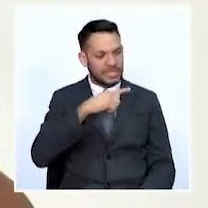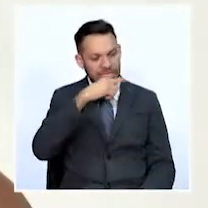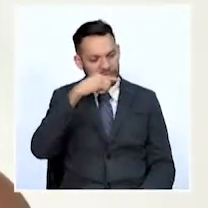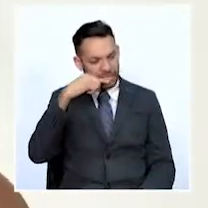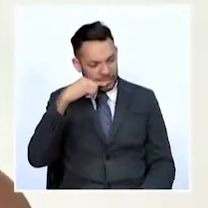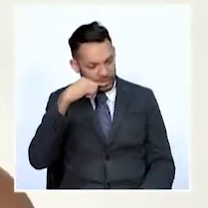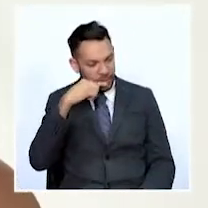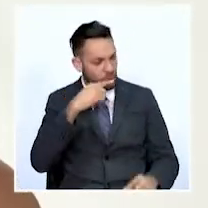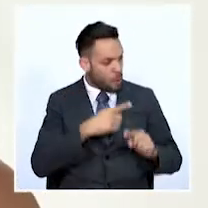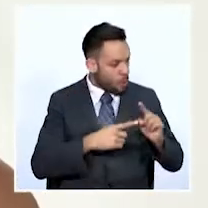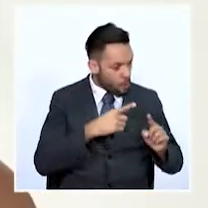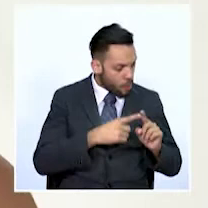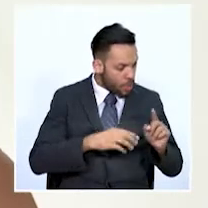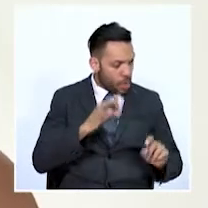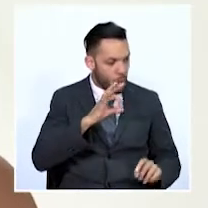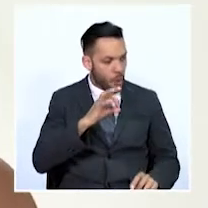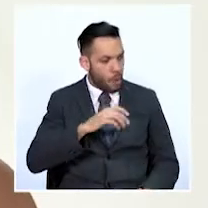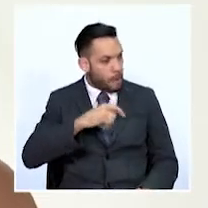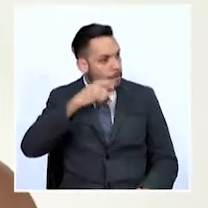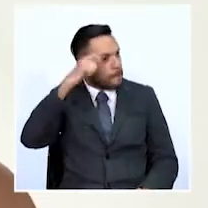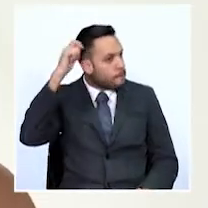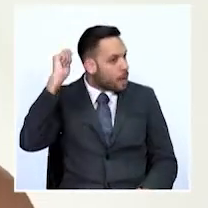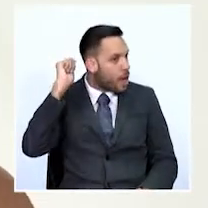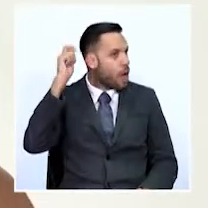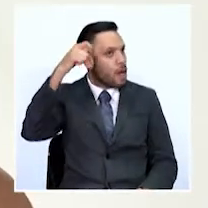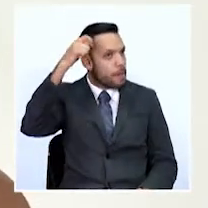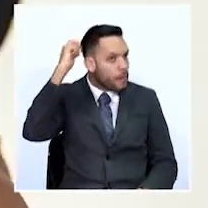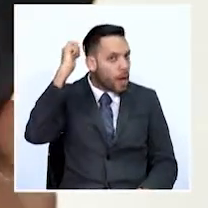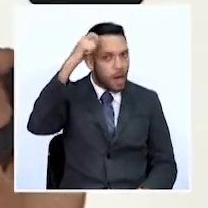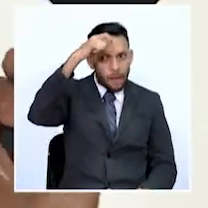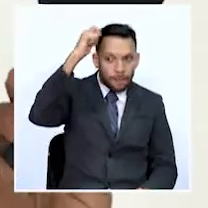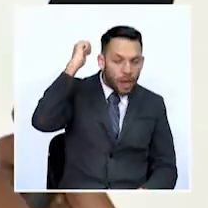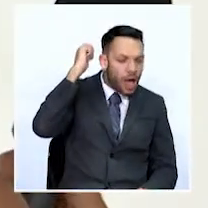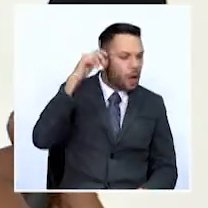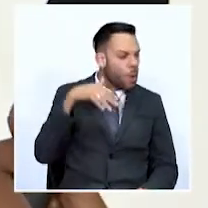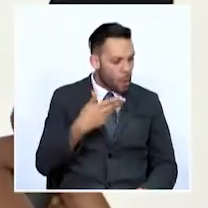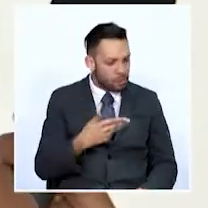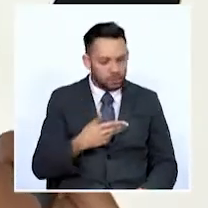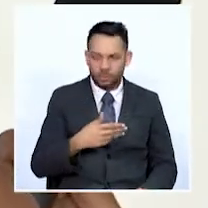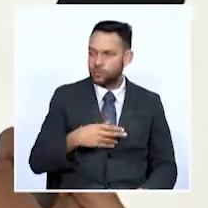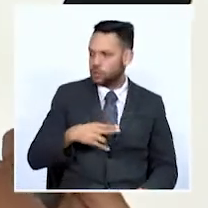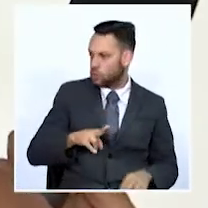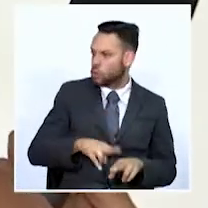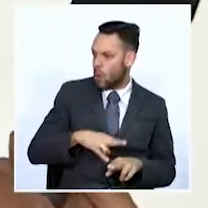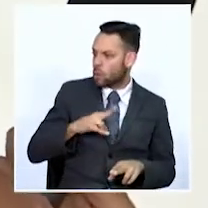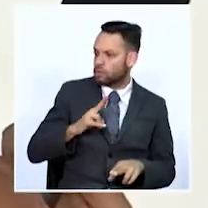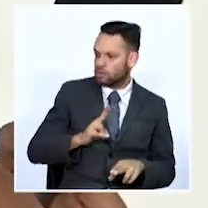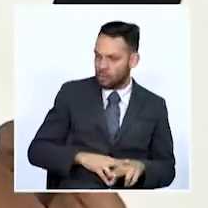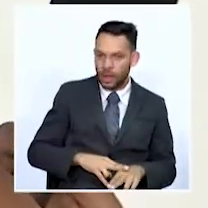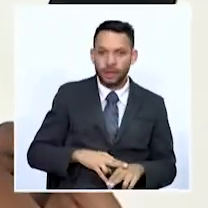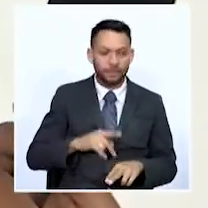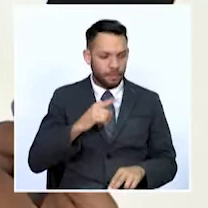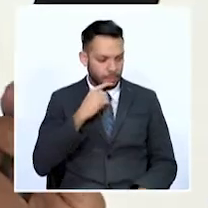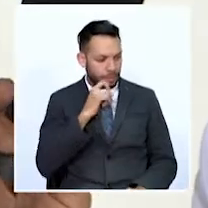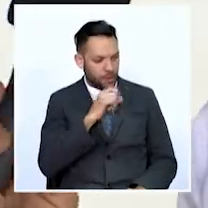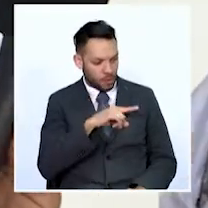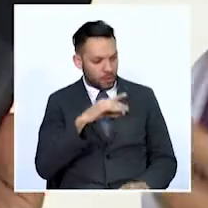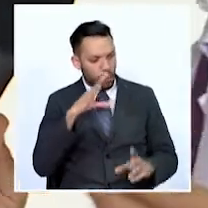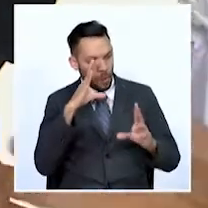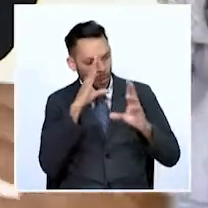dientes? No, doctor, pues tanto no, que digamos no. El dolor cuando estás acostada en la noche, ahí sí, cuando el